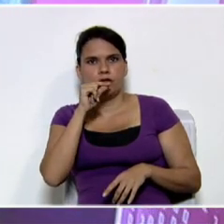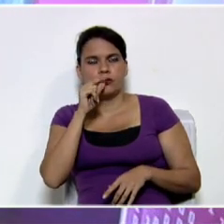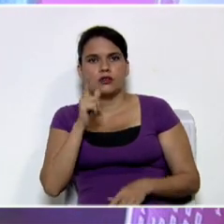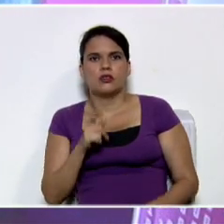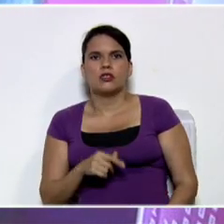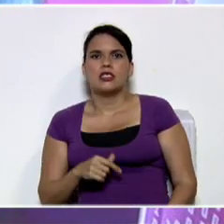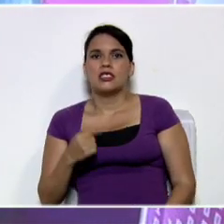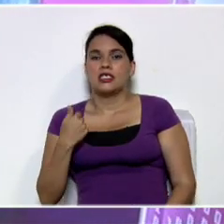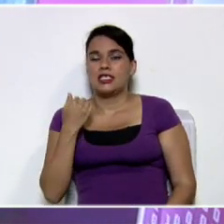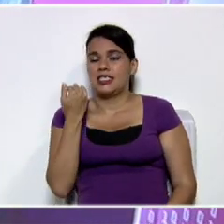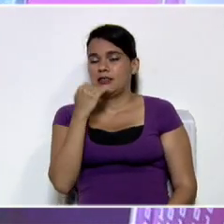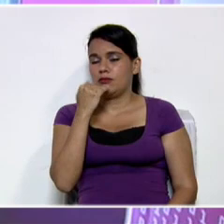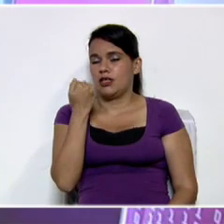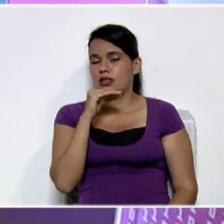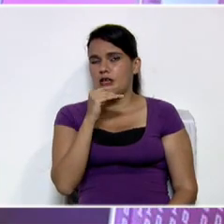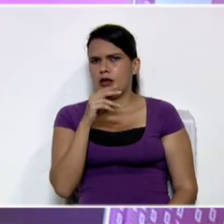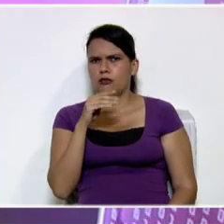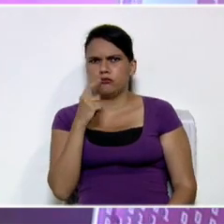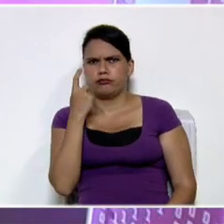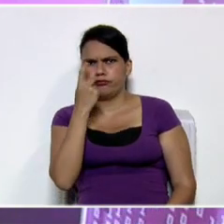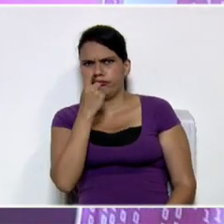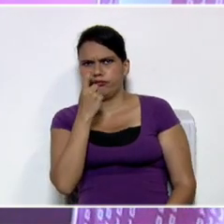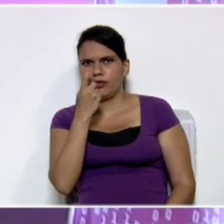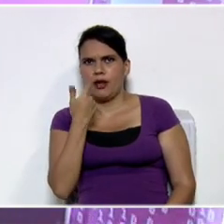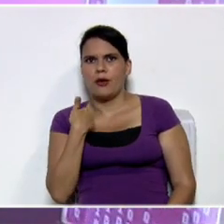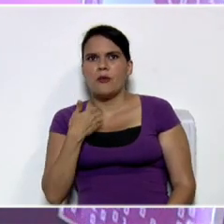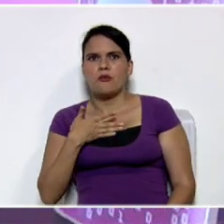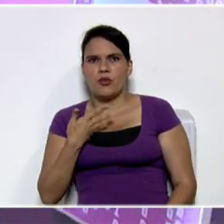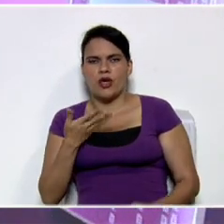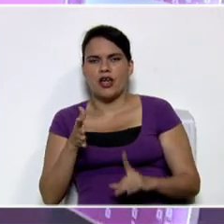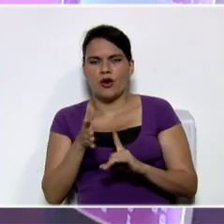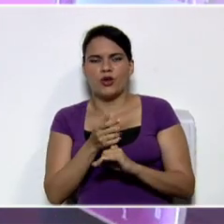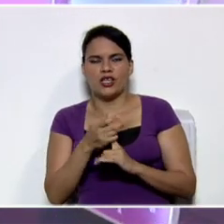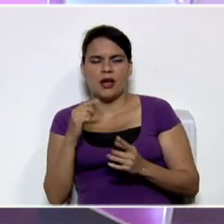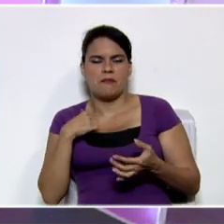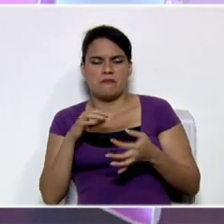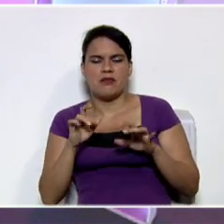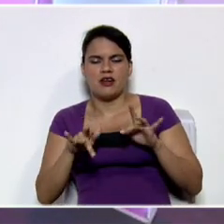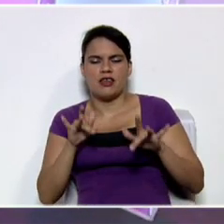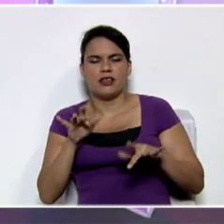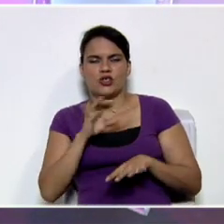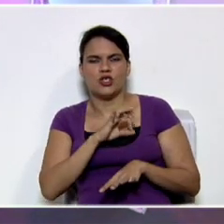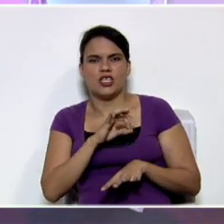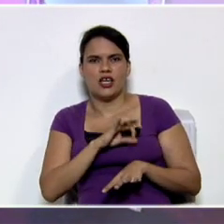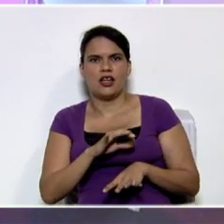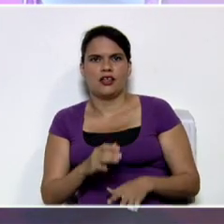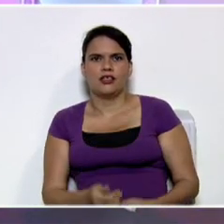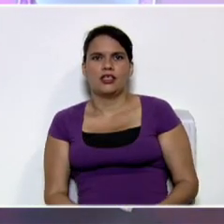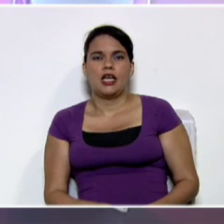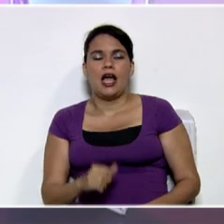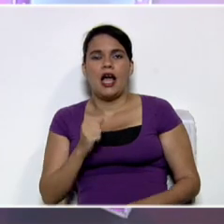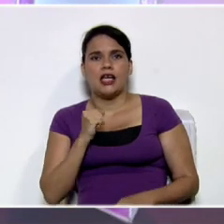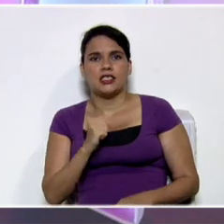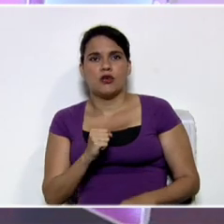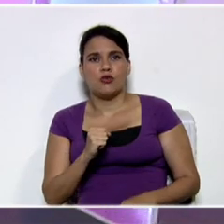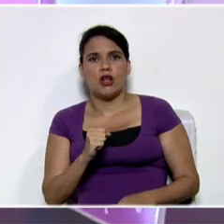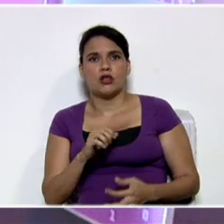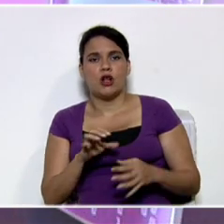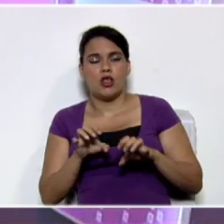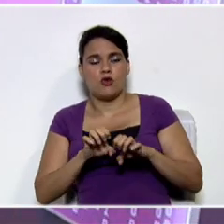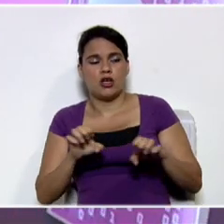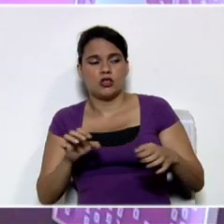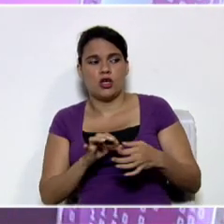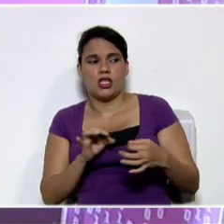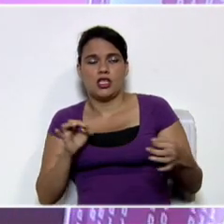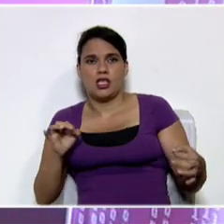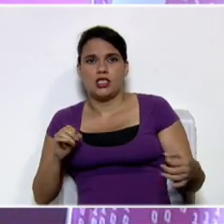@SiMeRieraBravo, de tal manera que ustedes se acerquen a los héroes y heroínas que están asegurando la educación a distancia ante el COVID-19.